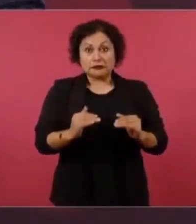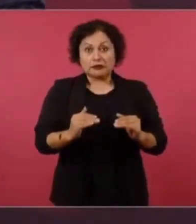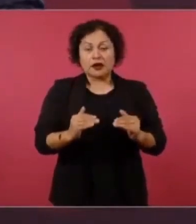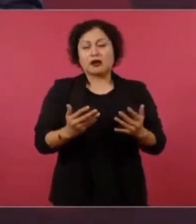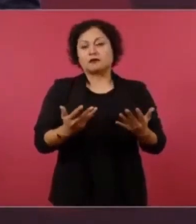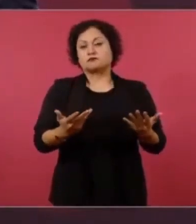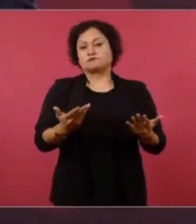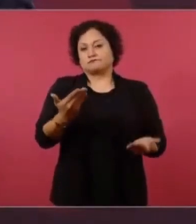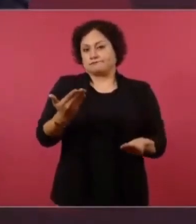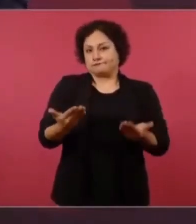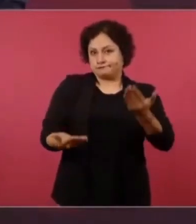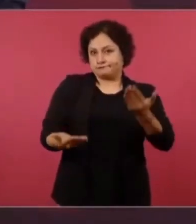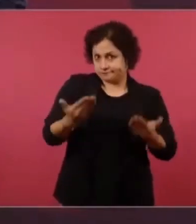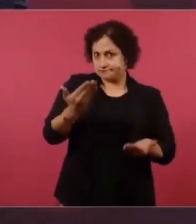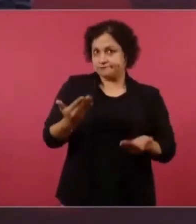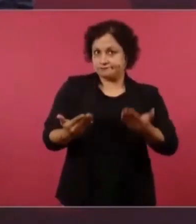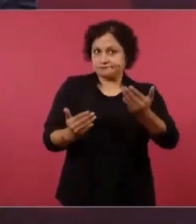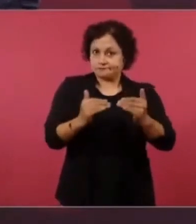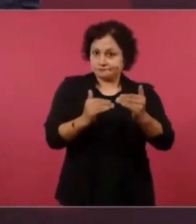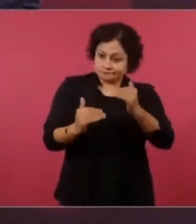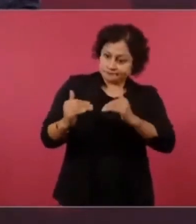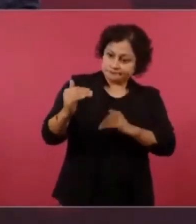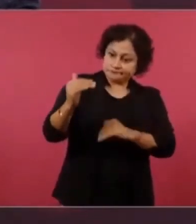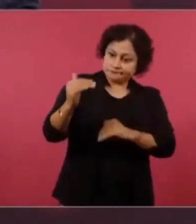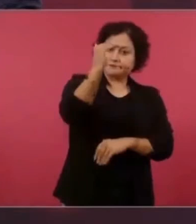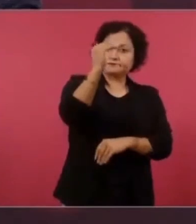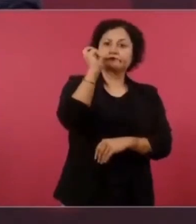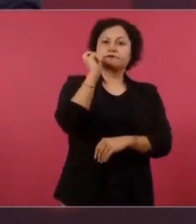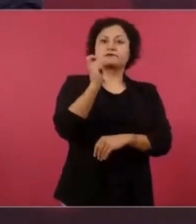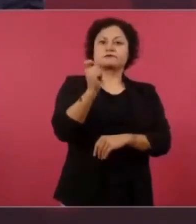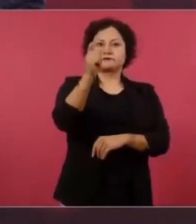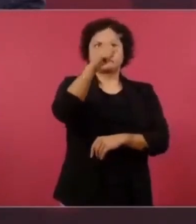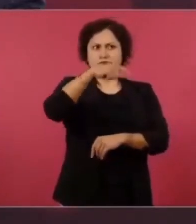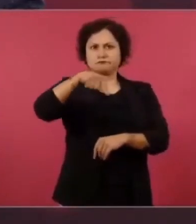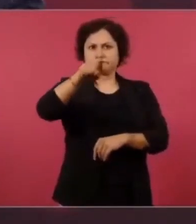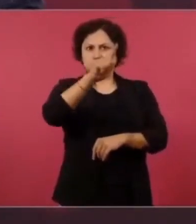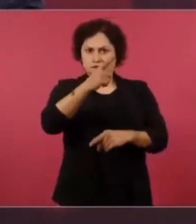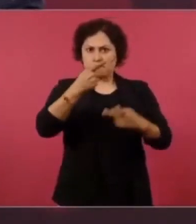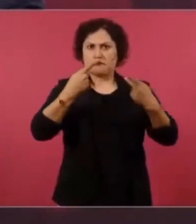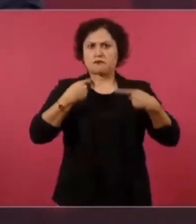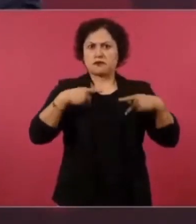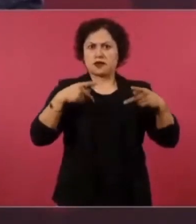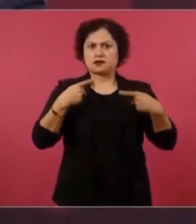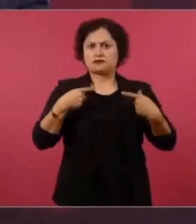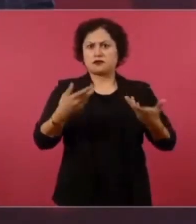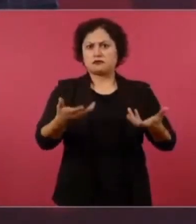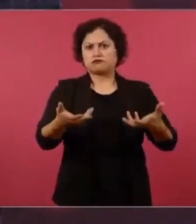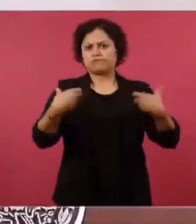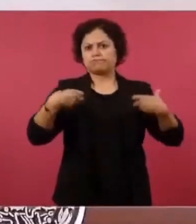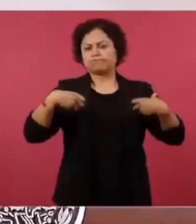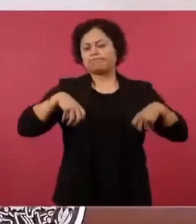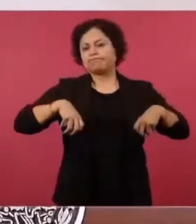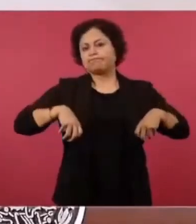con los que se hicieron inmensamente ricos a partir